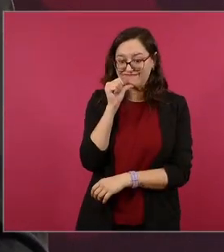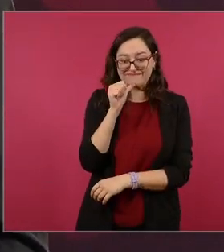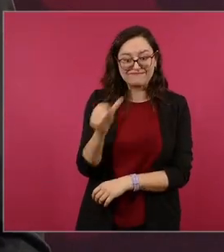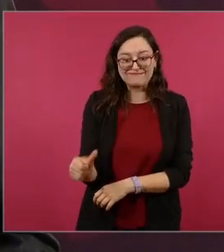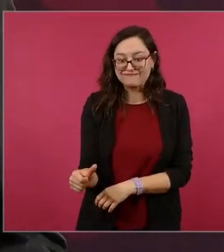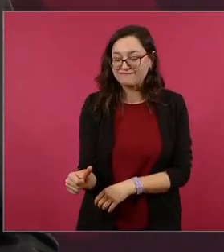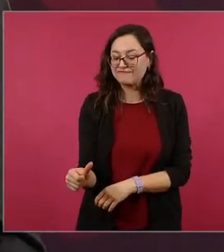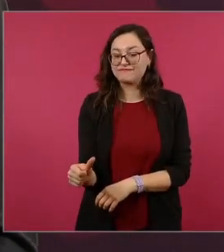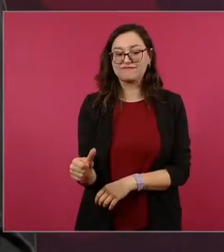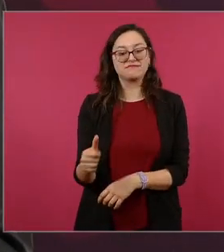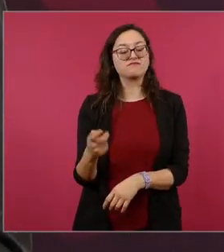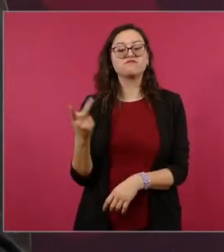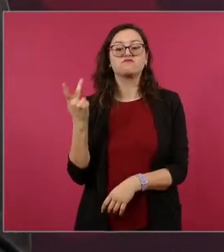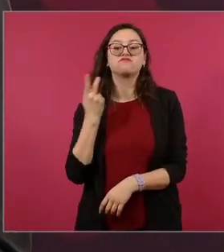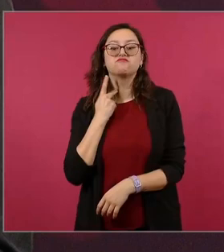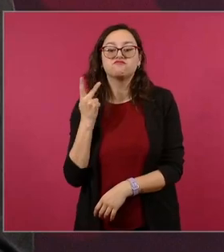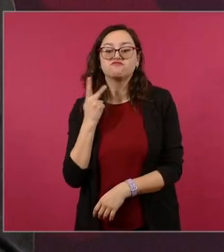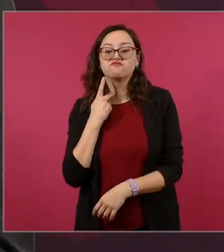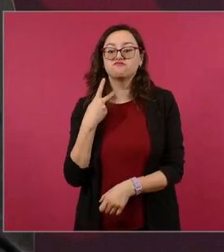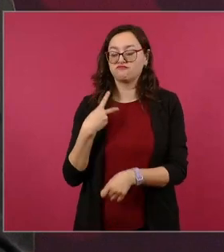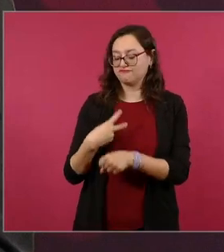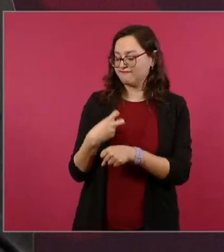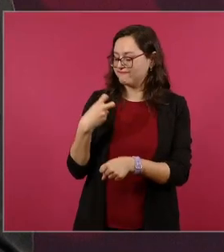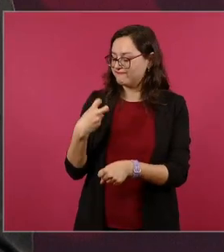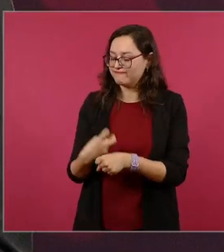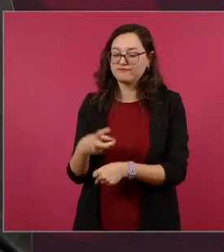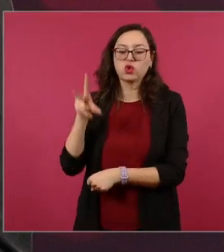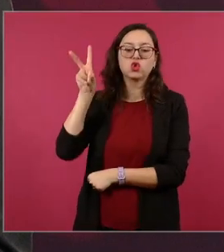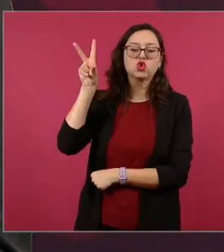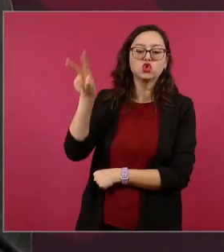a ningún acto político.